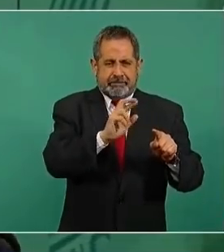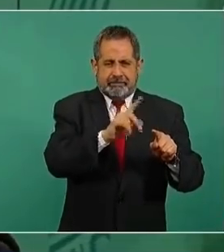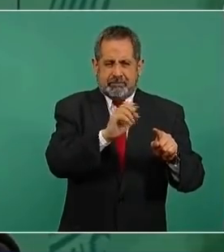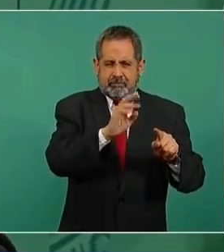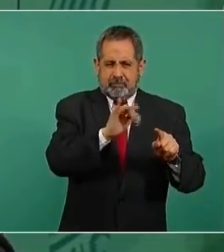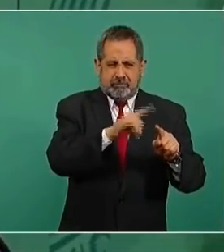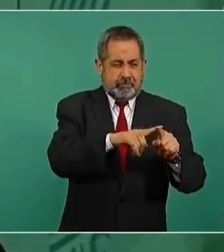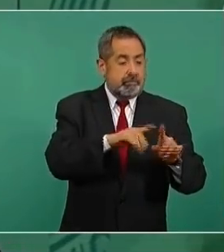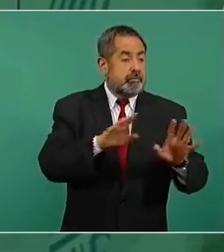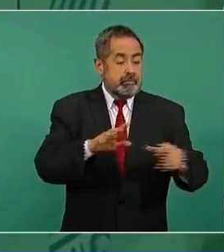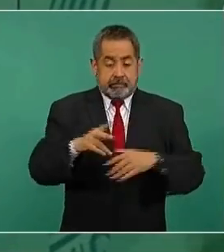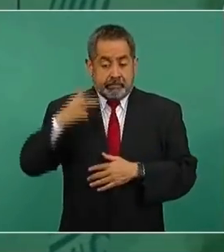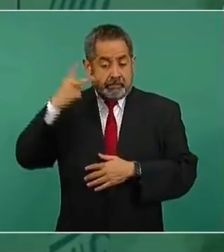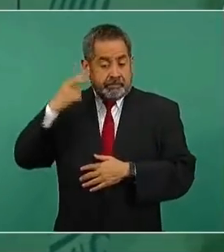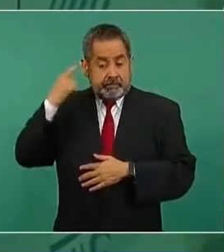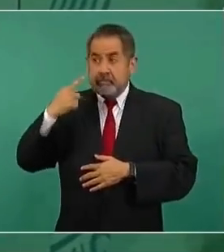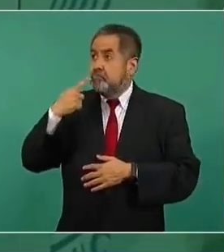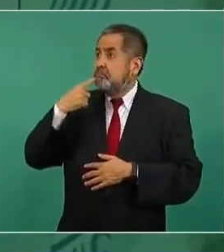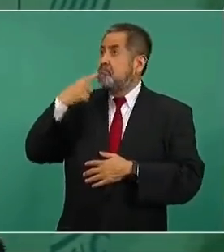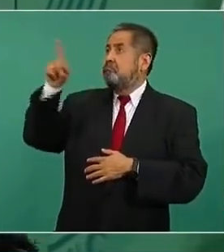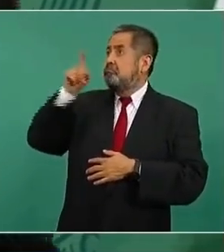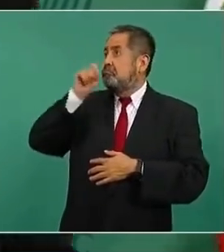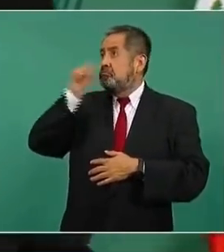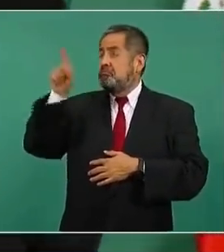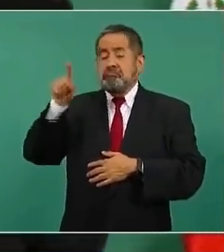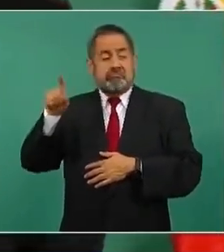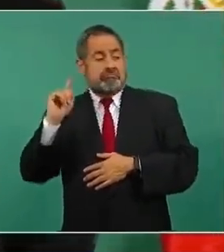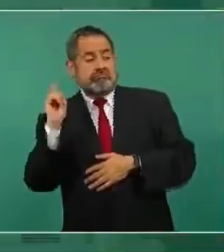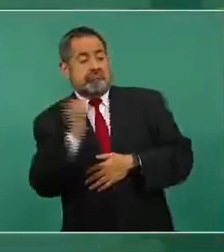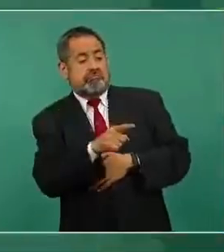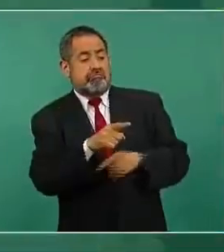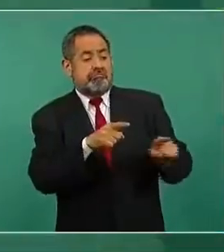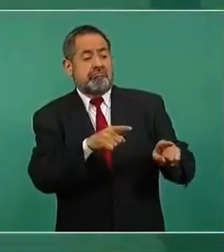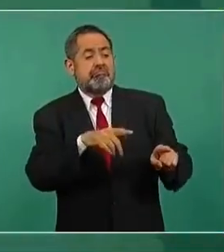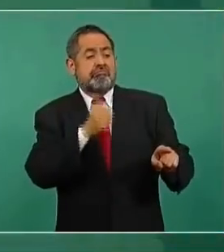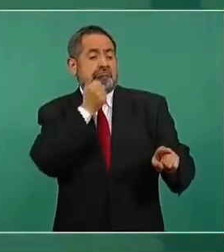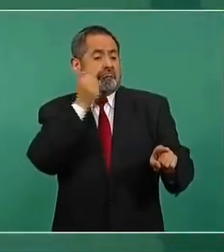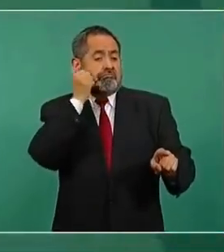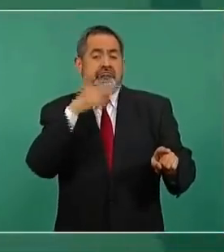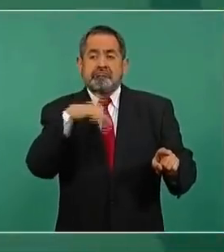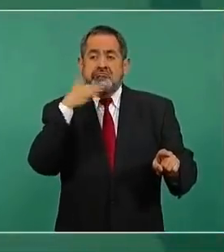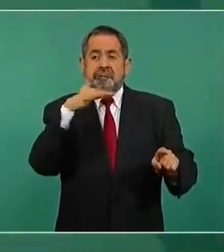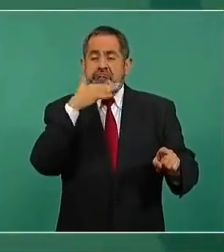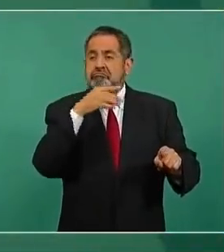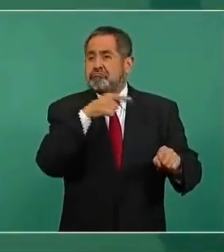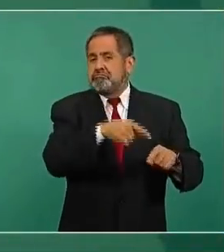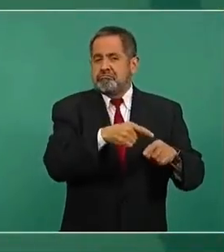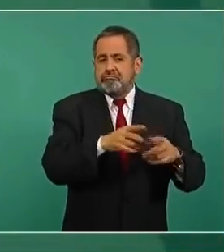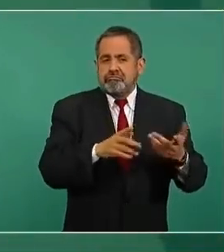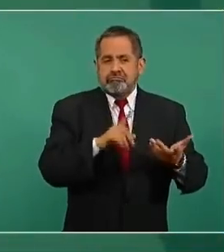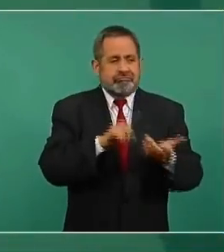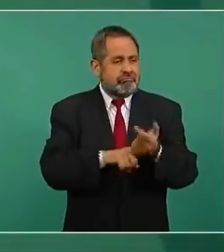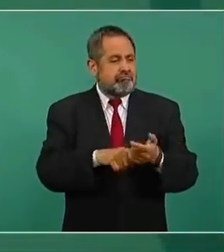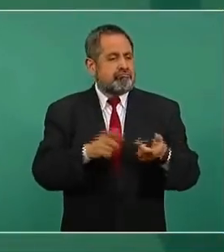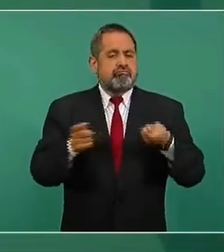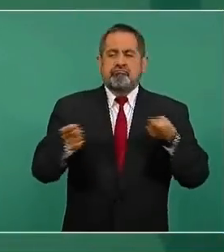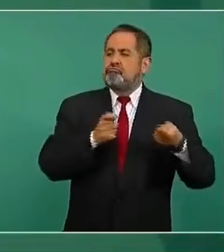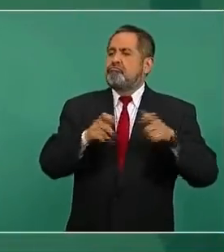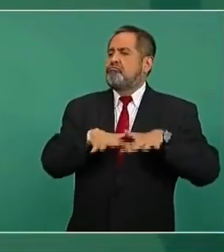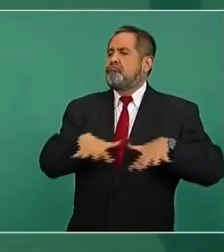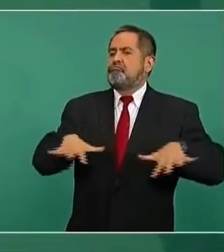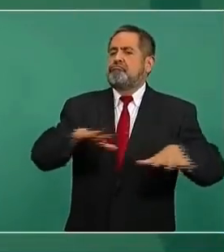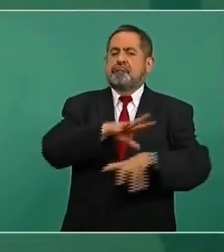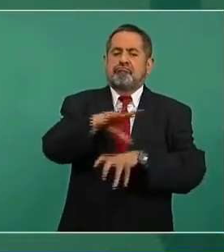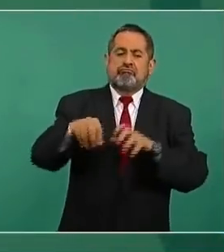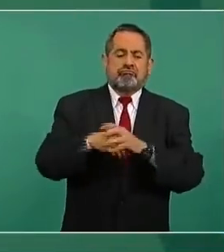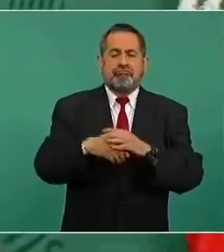el virrey acusando al arzobispo de corrupción, de tener el monopolio